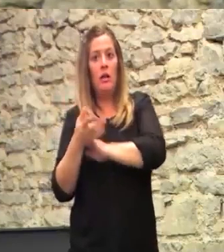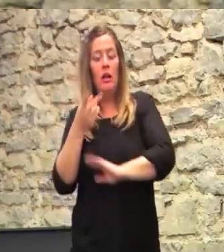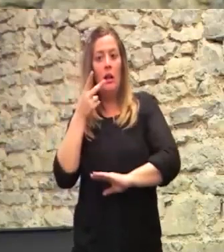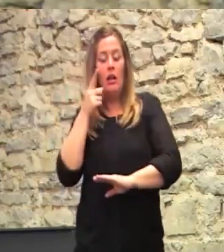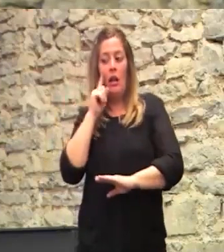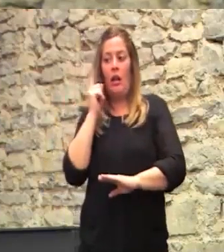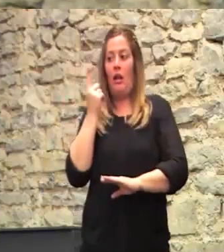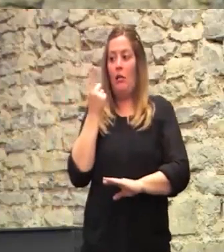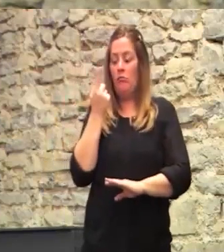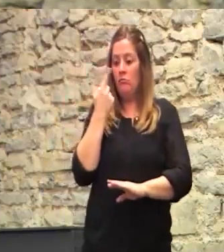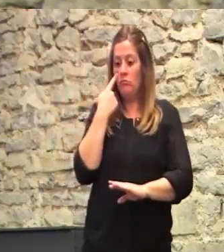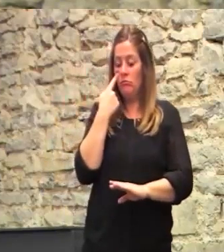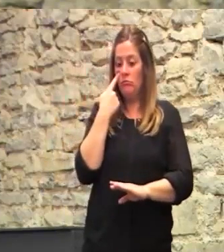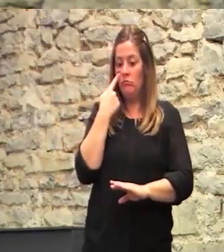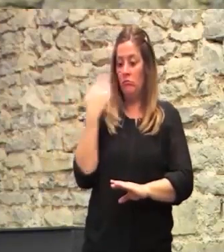que clara dijo muy